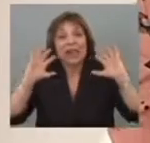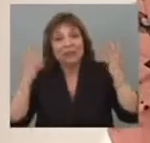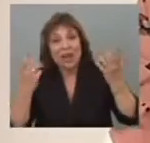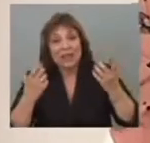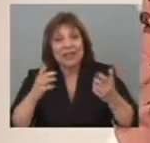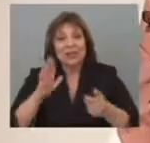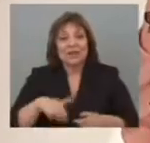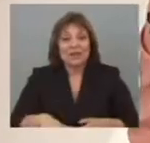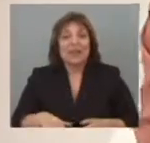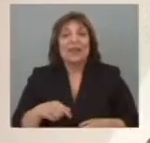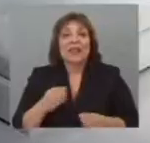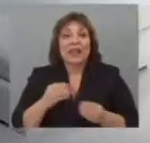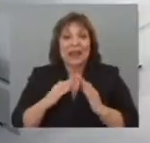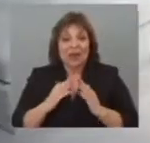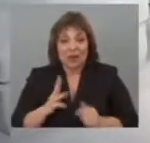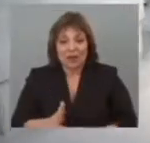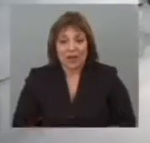en el noviazgo. Ya volvemos.